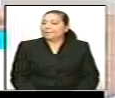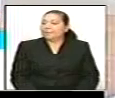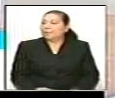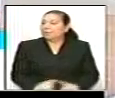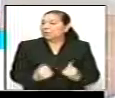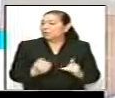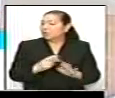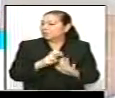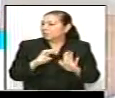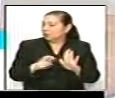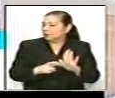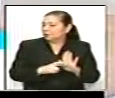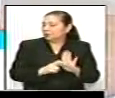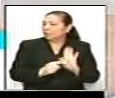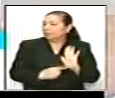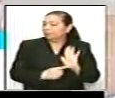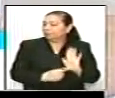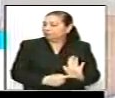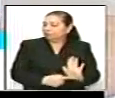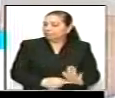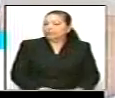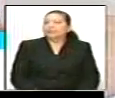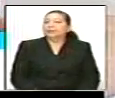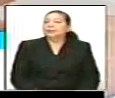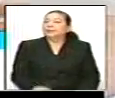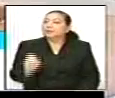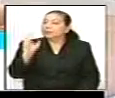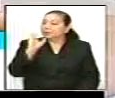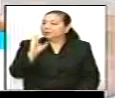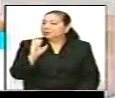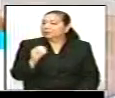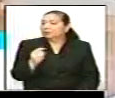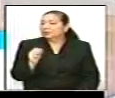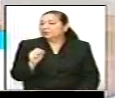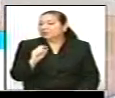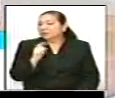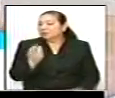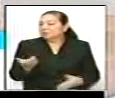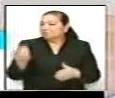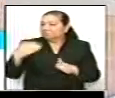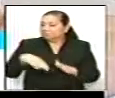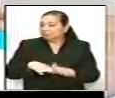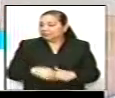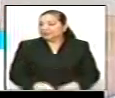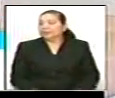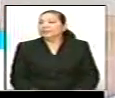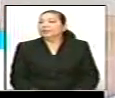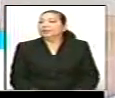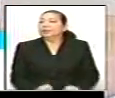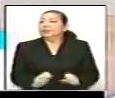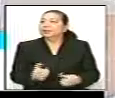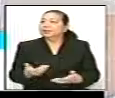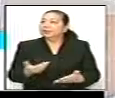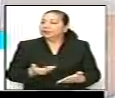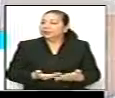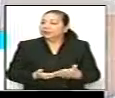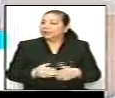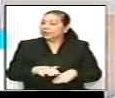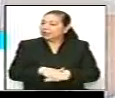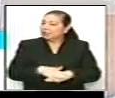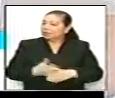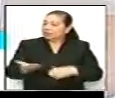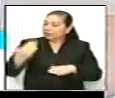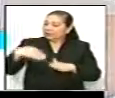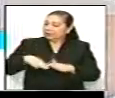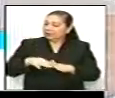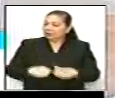Estos proyectos que se van a presentar se busca que sean integrados o considerados en el plan